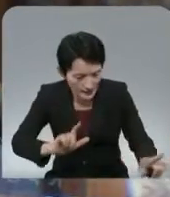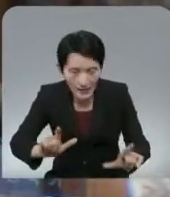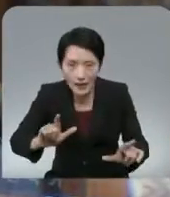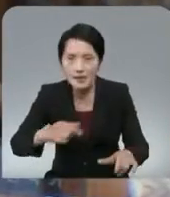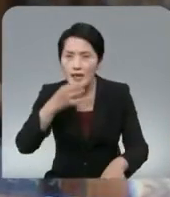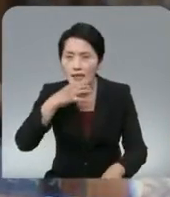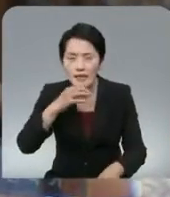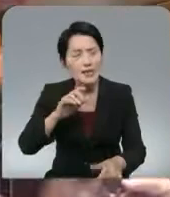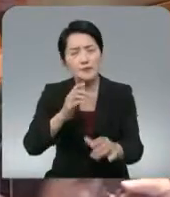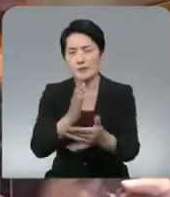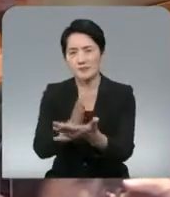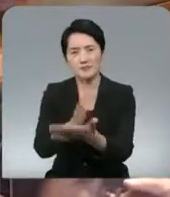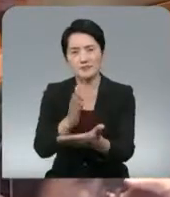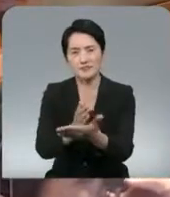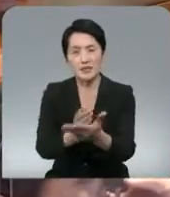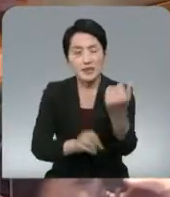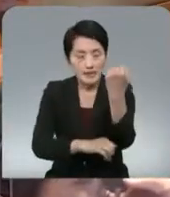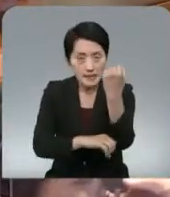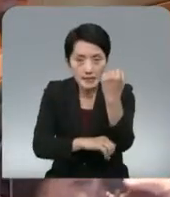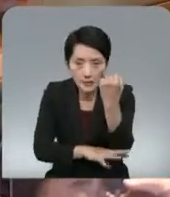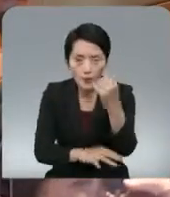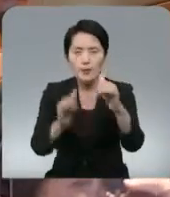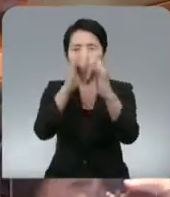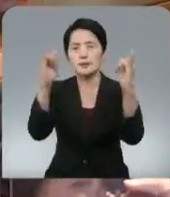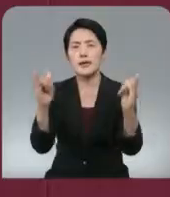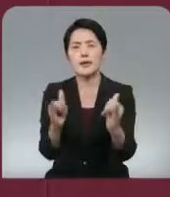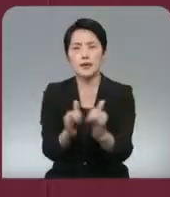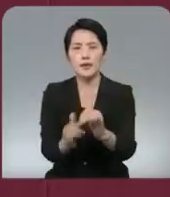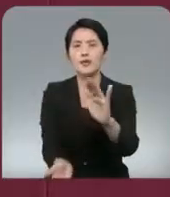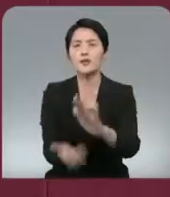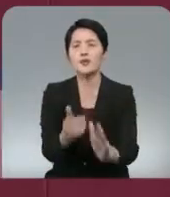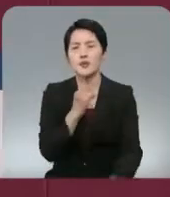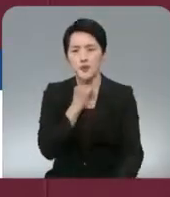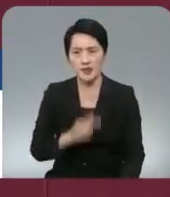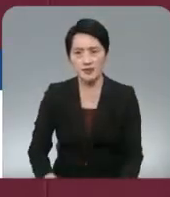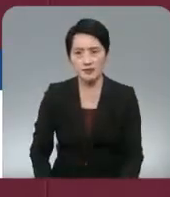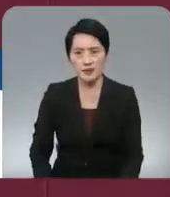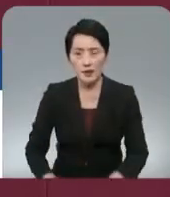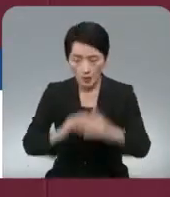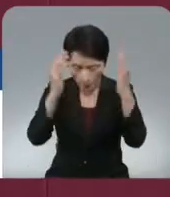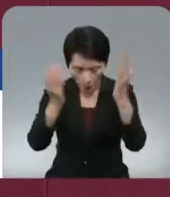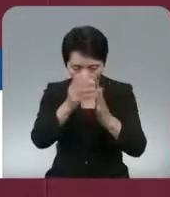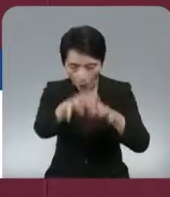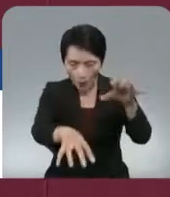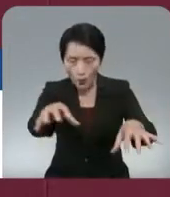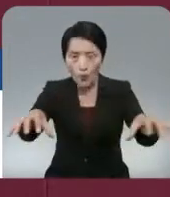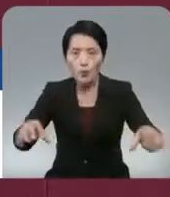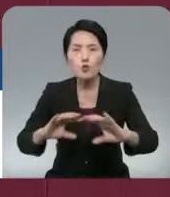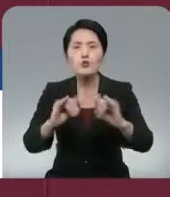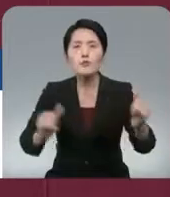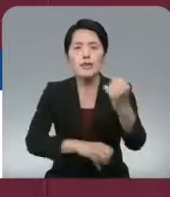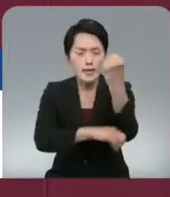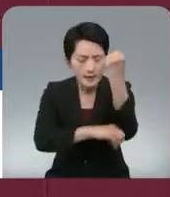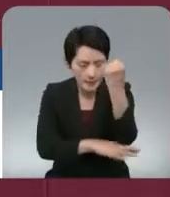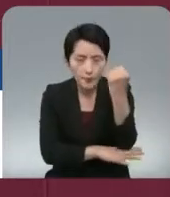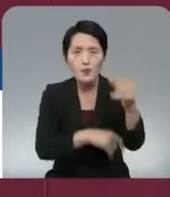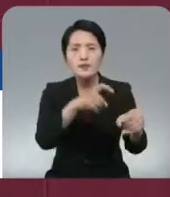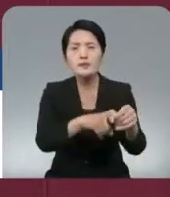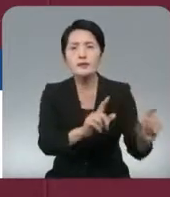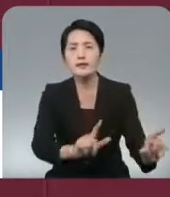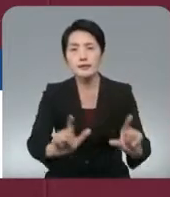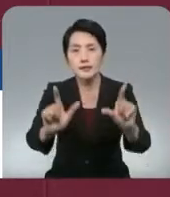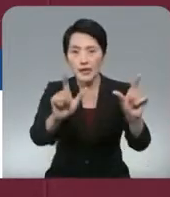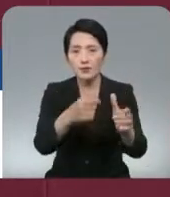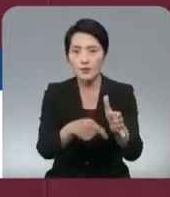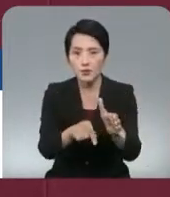asamblea nacional donde enfatizó que es hora de que Corea del Sur avance hacia una sociedad del bienestar basada en la historia de industrialización